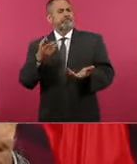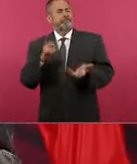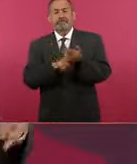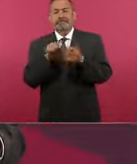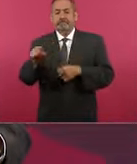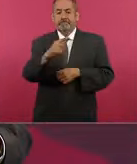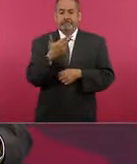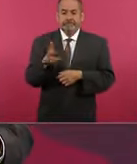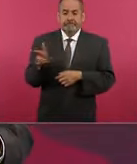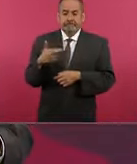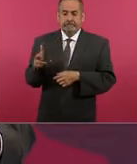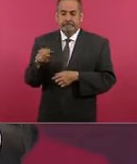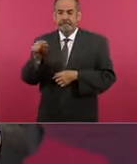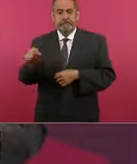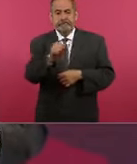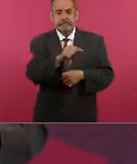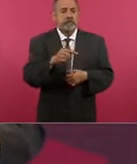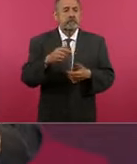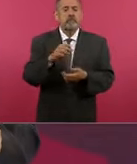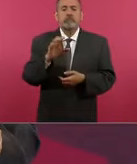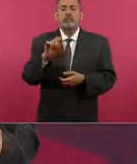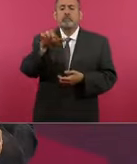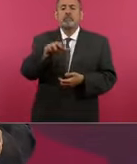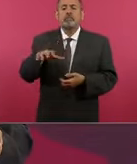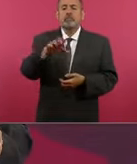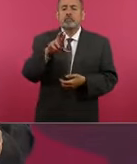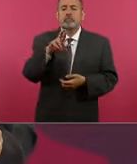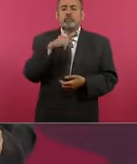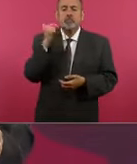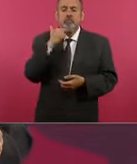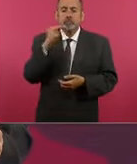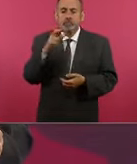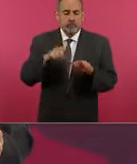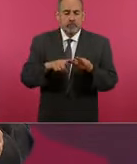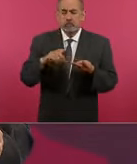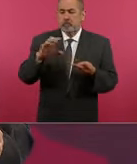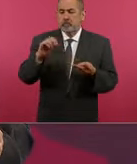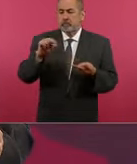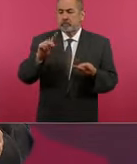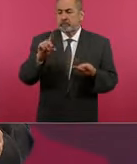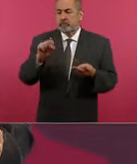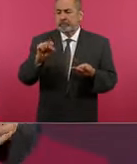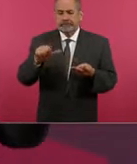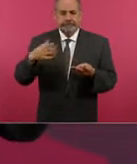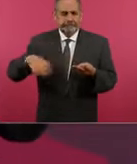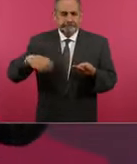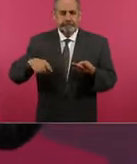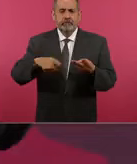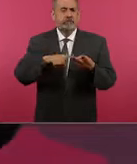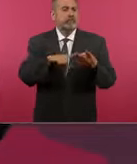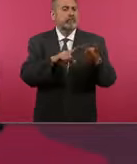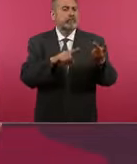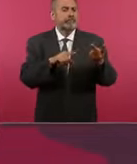restaurantes, en la Roma, ¿sí?, en la Condesa,